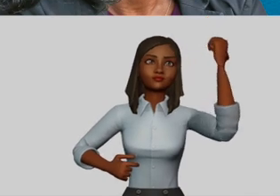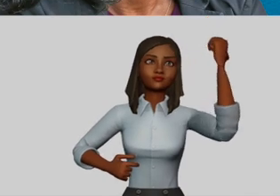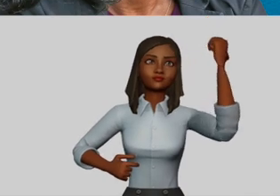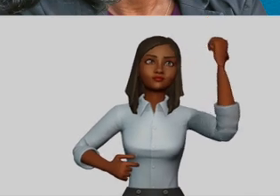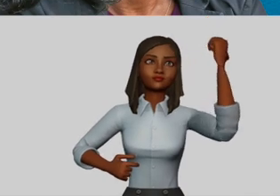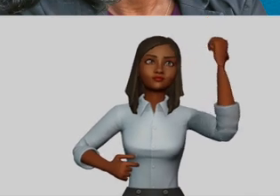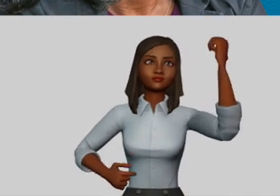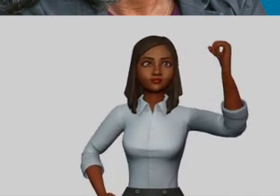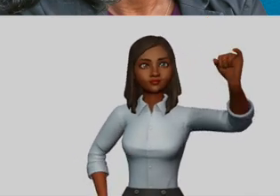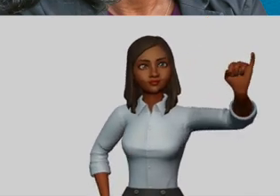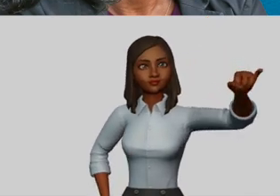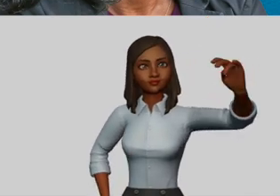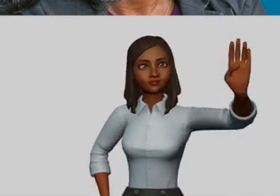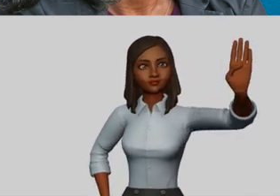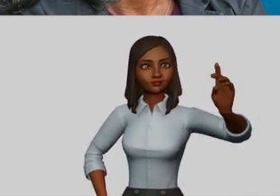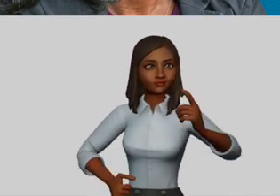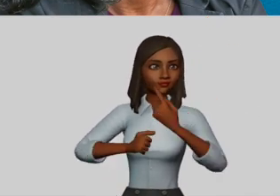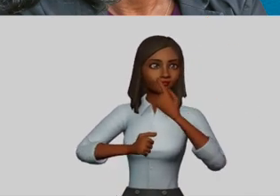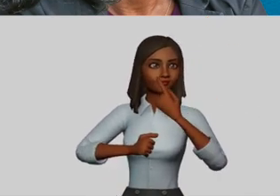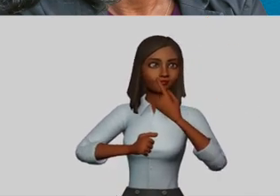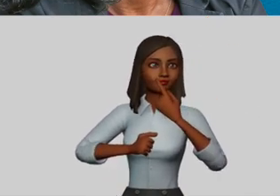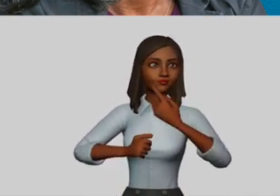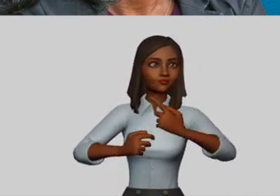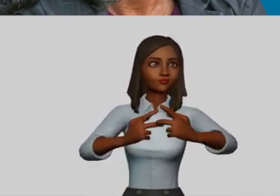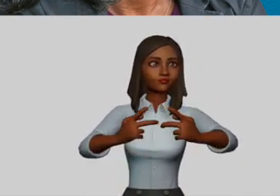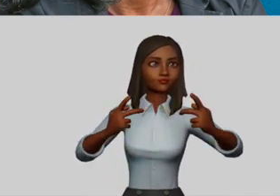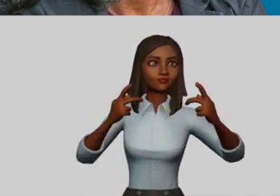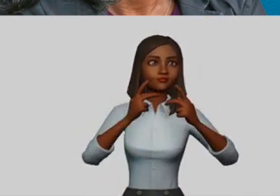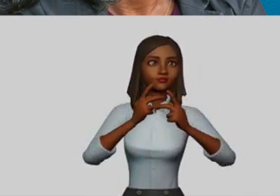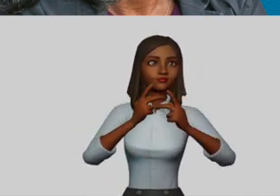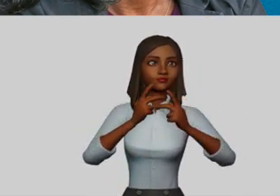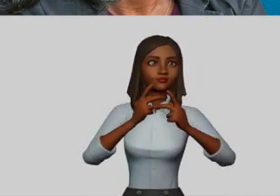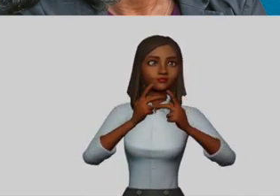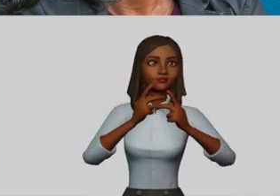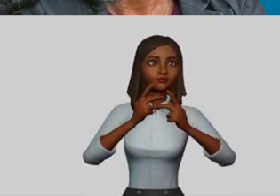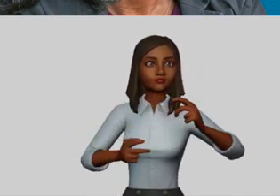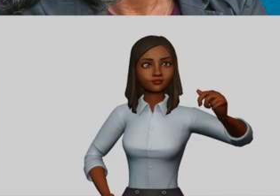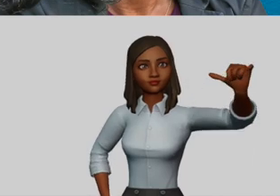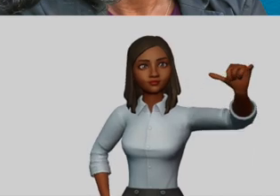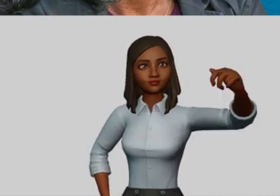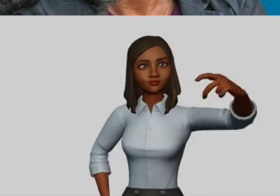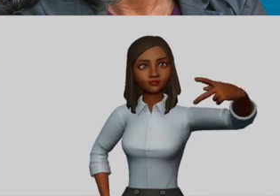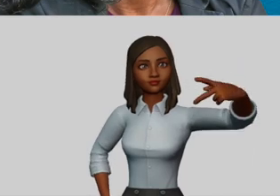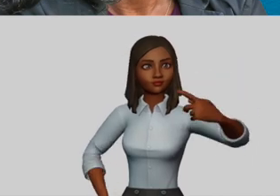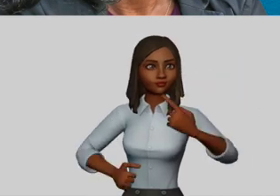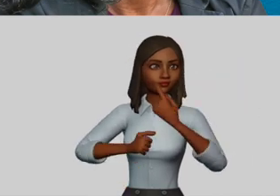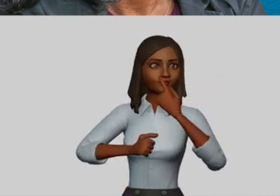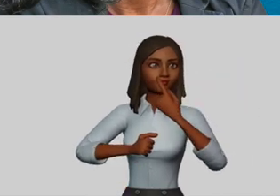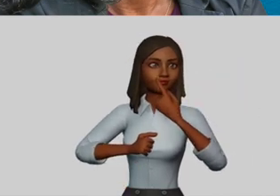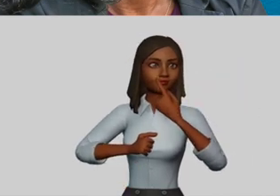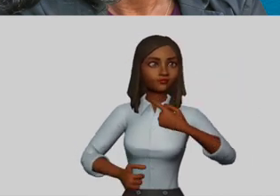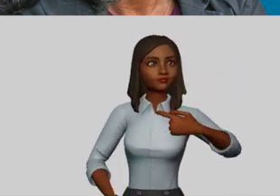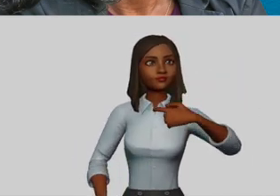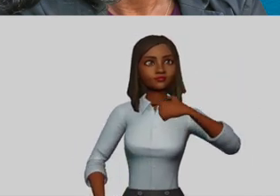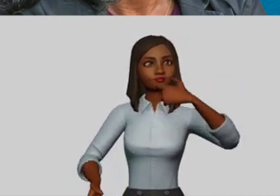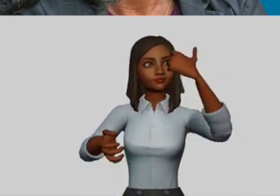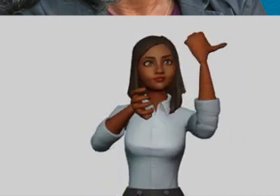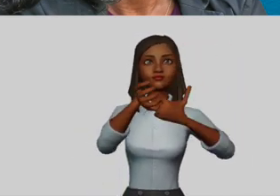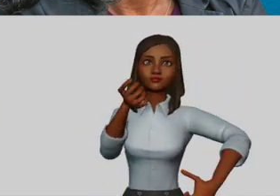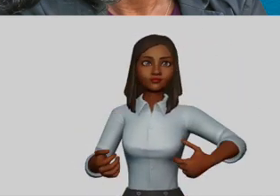Yamillet, entonces ahí fuerte. ¿Cuántas horas al día tú dormías cuando tú eras niño? Porque con esta energía y esta curiosidad, yo me imagino que tú